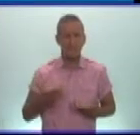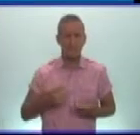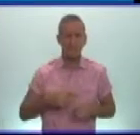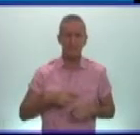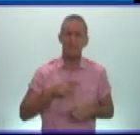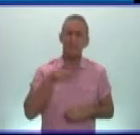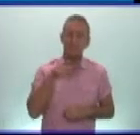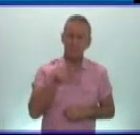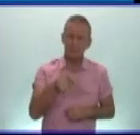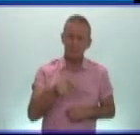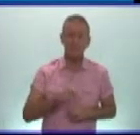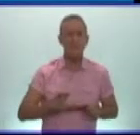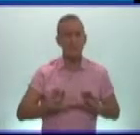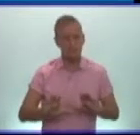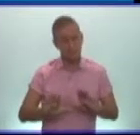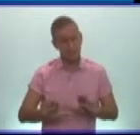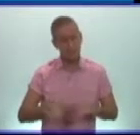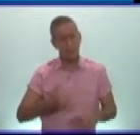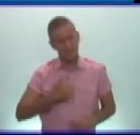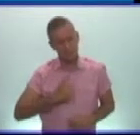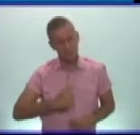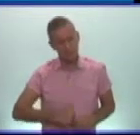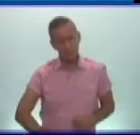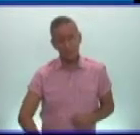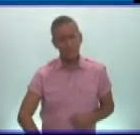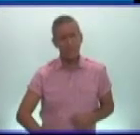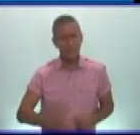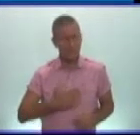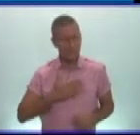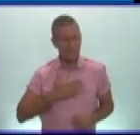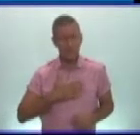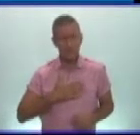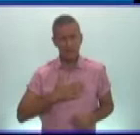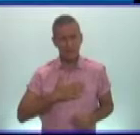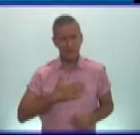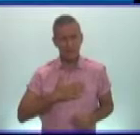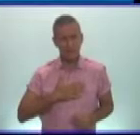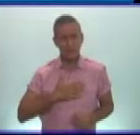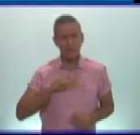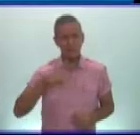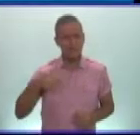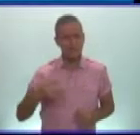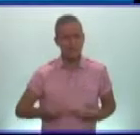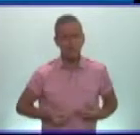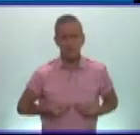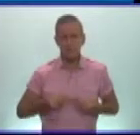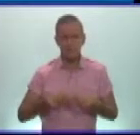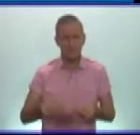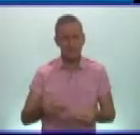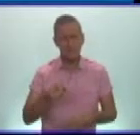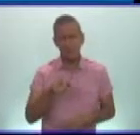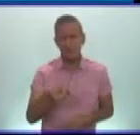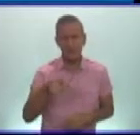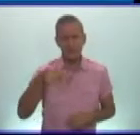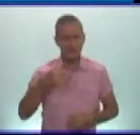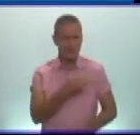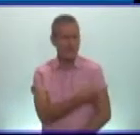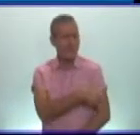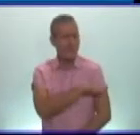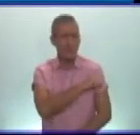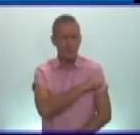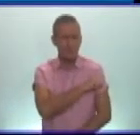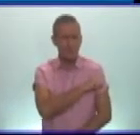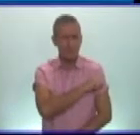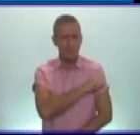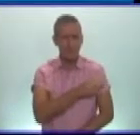Espérame, hijita mía, que a la vuelta de un poco tiempo habré de entregar a ti y a tu pueblo el mejor de todos los presentes,